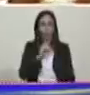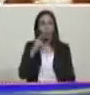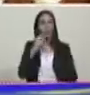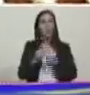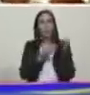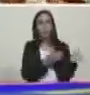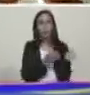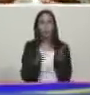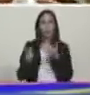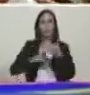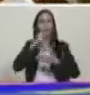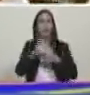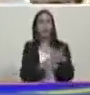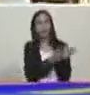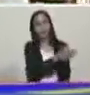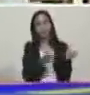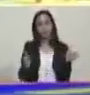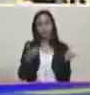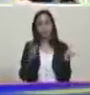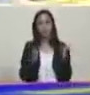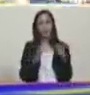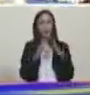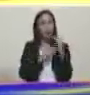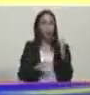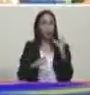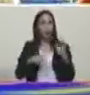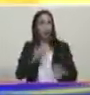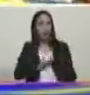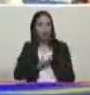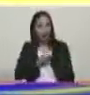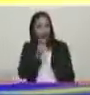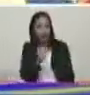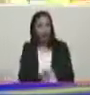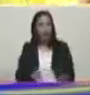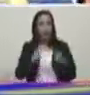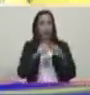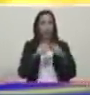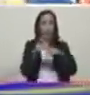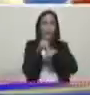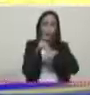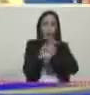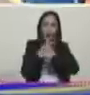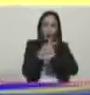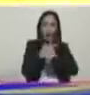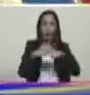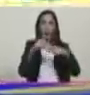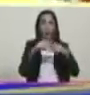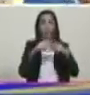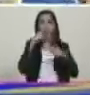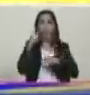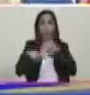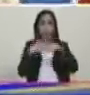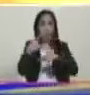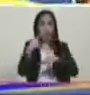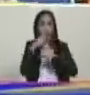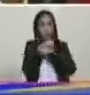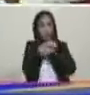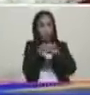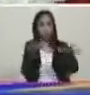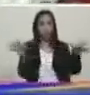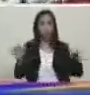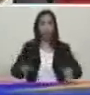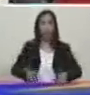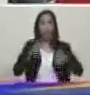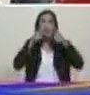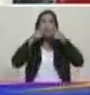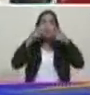y planificación, conjuntamente con todos los alcaldes, con todas las autoridades, justamente mañana a desplegarse el próximo dispositivo de